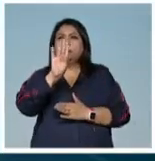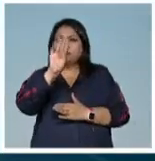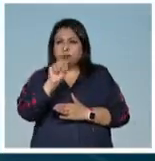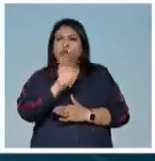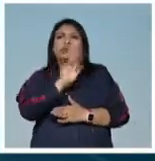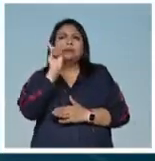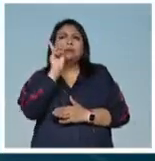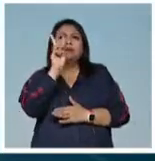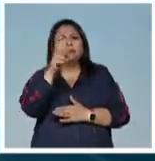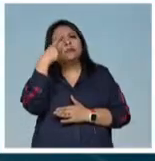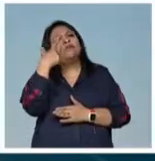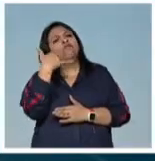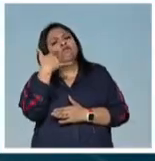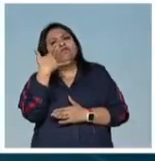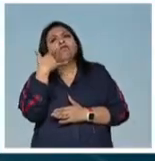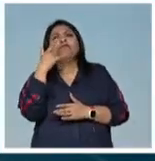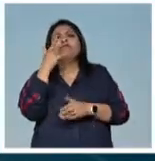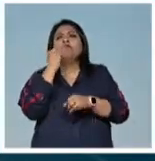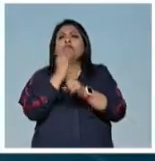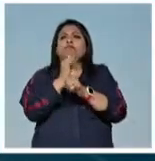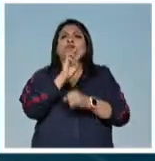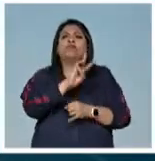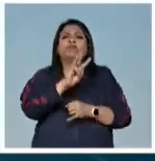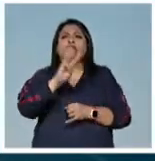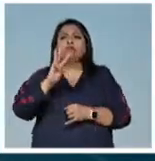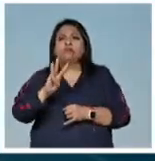están disponibles para su consulta en los portales